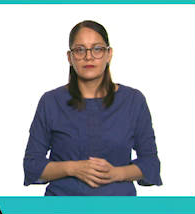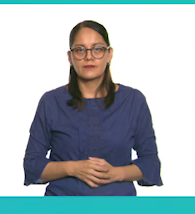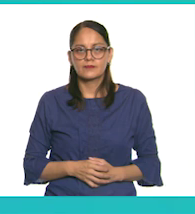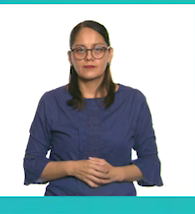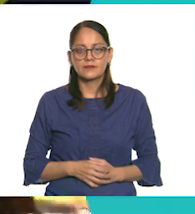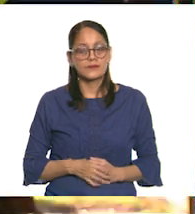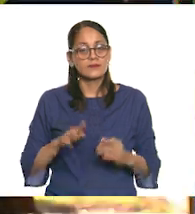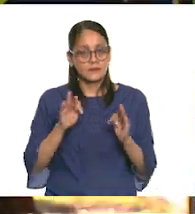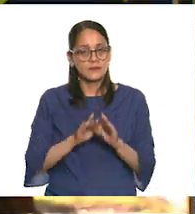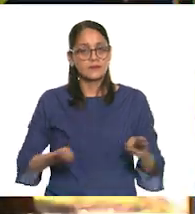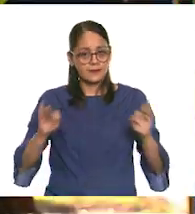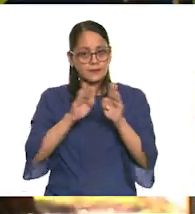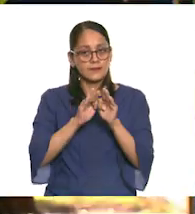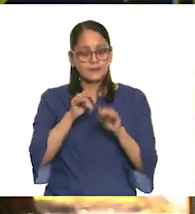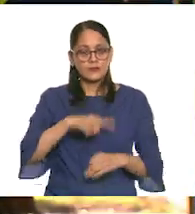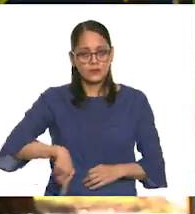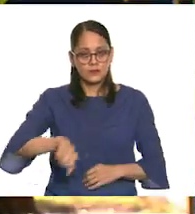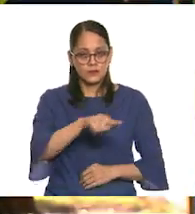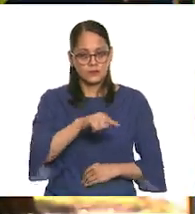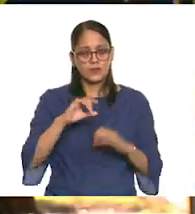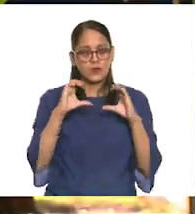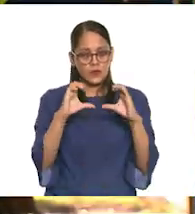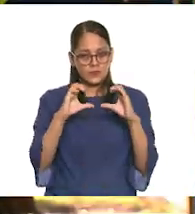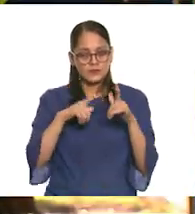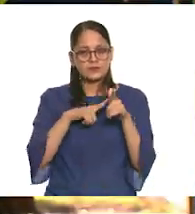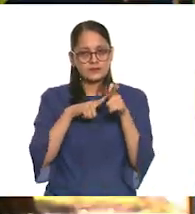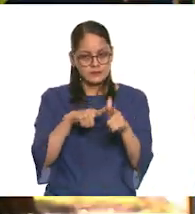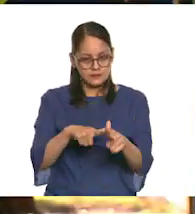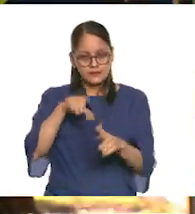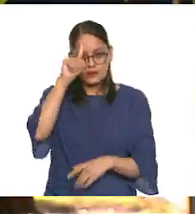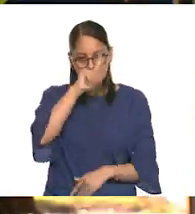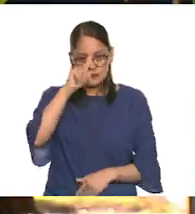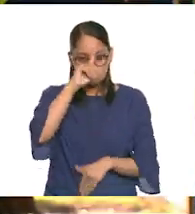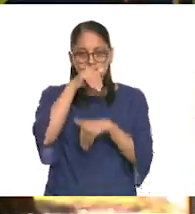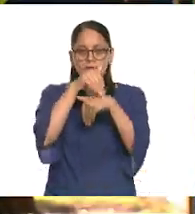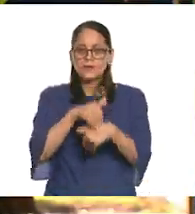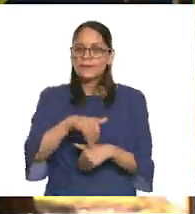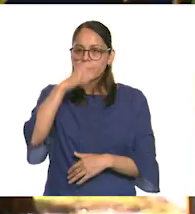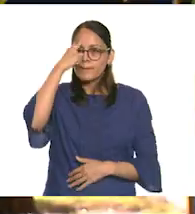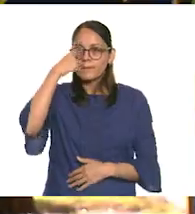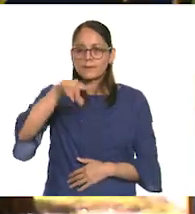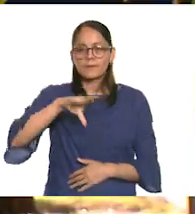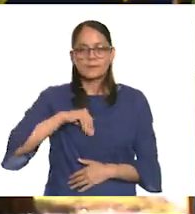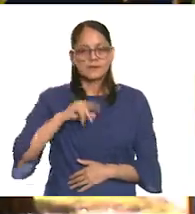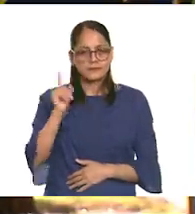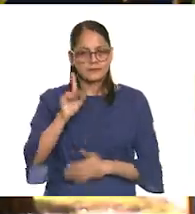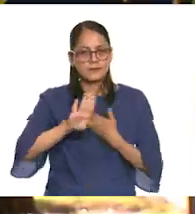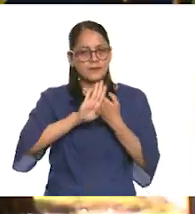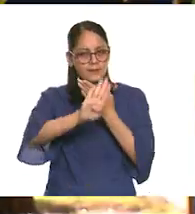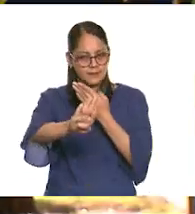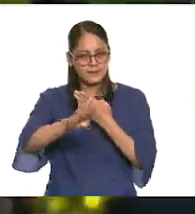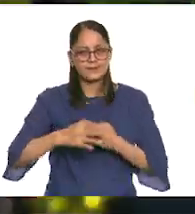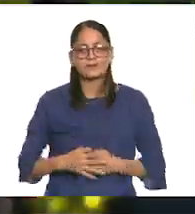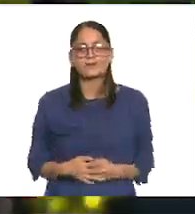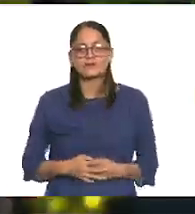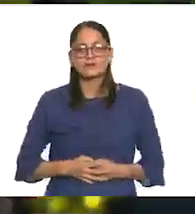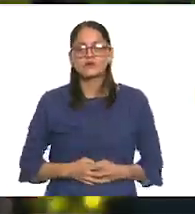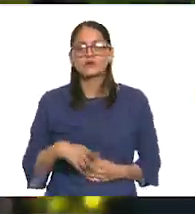Es muy importante continuar con las recomendaciones para evitar contagios de COVID.